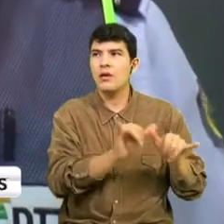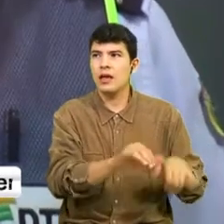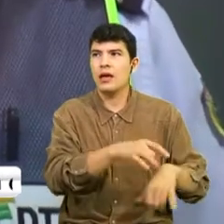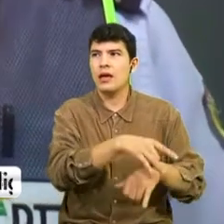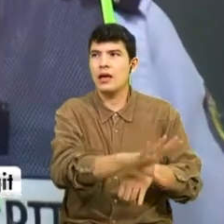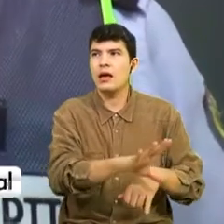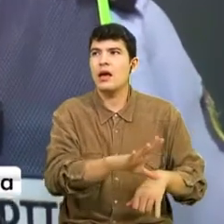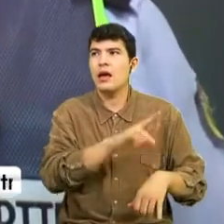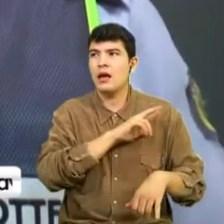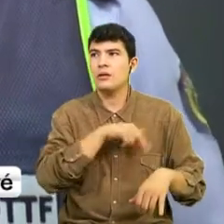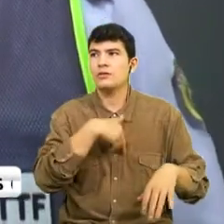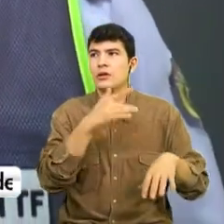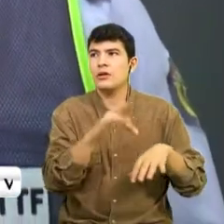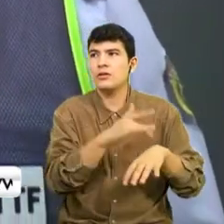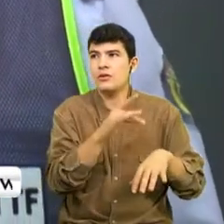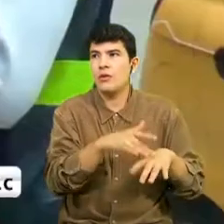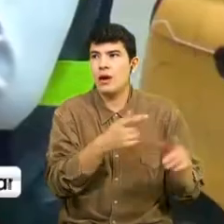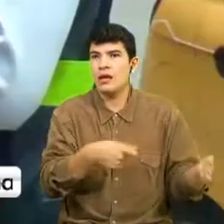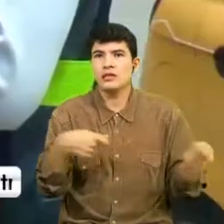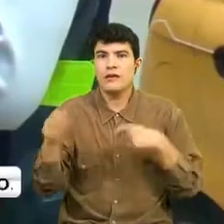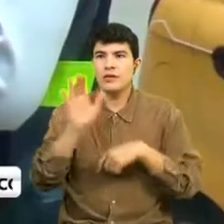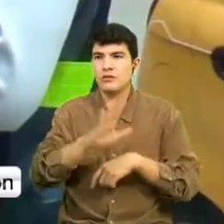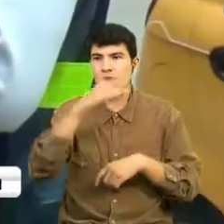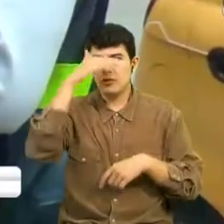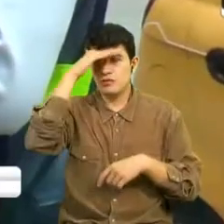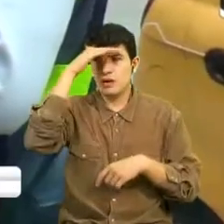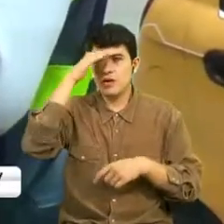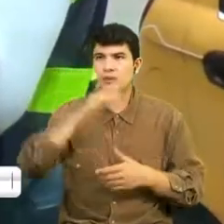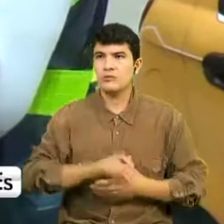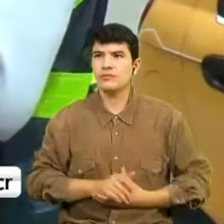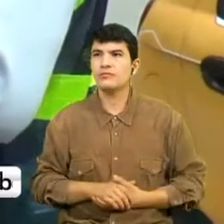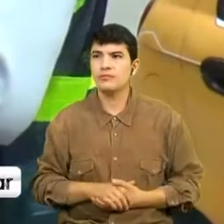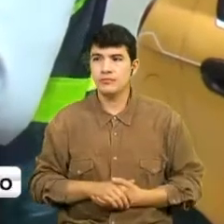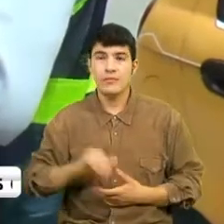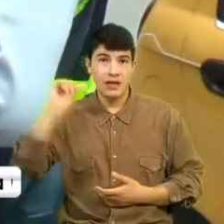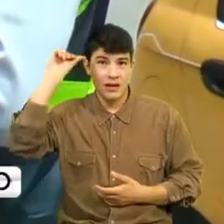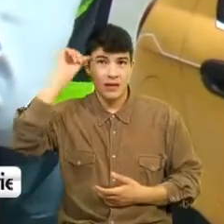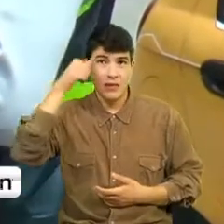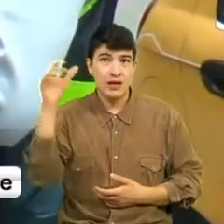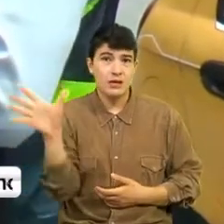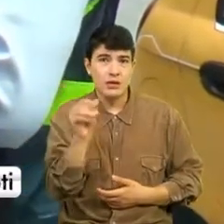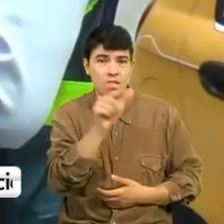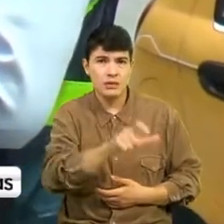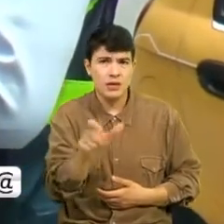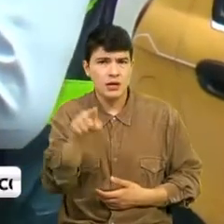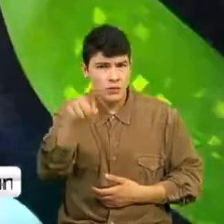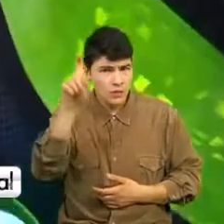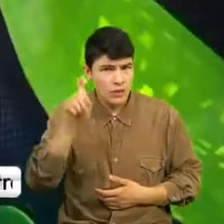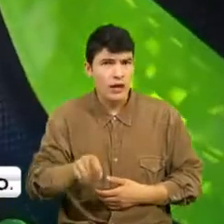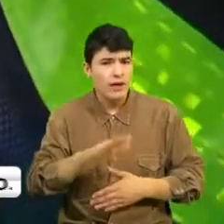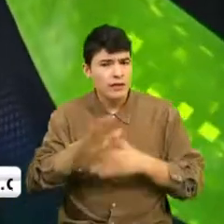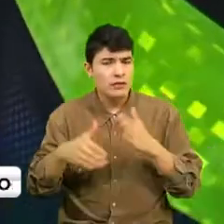no ha tocado llevarnos en la grúa hasta los patios. Cabe recordar a todos los conductores que se debe portar